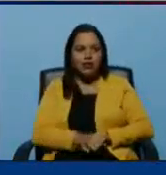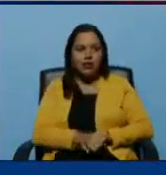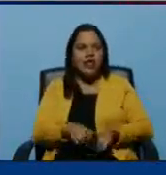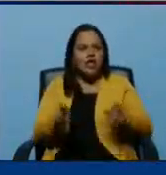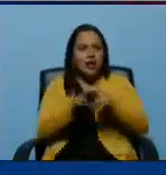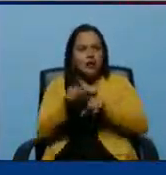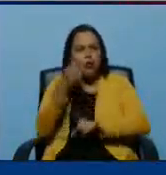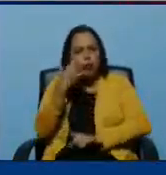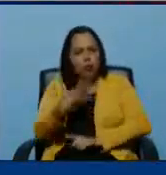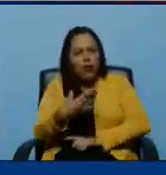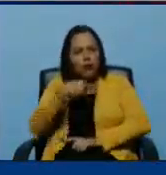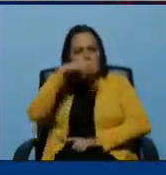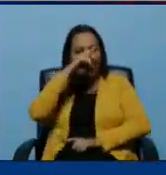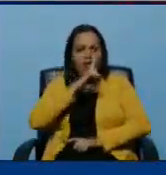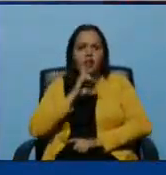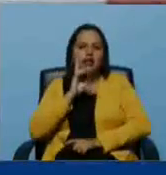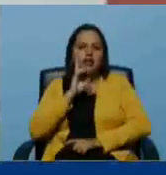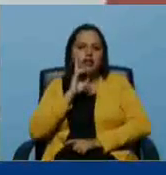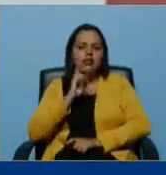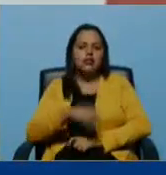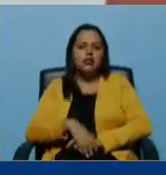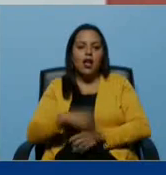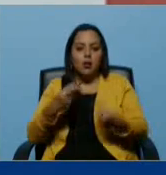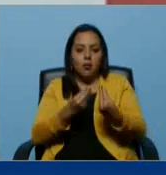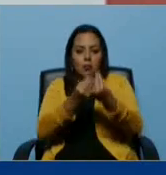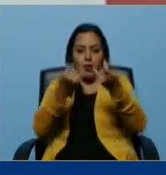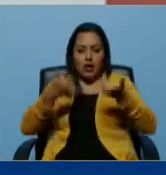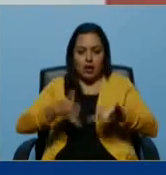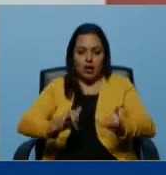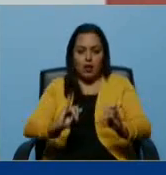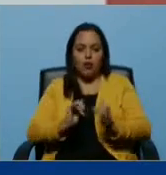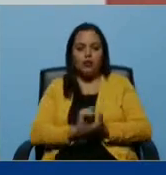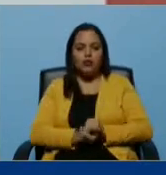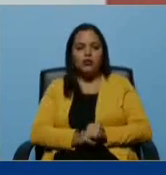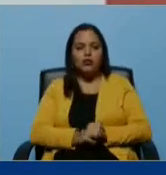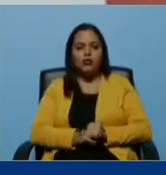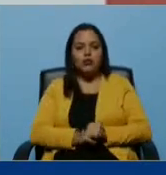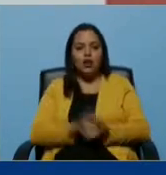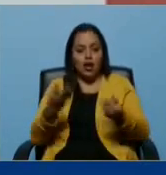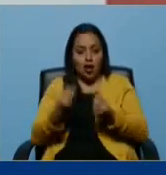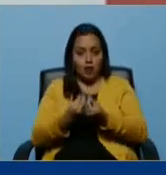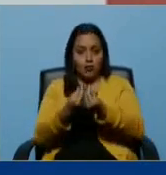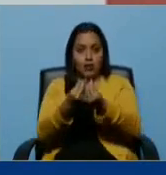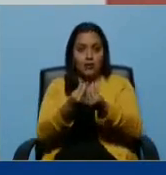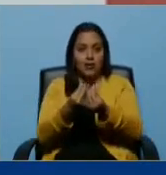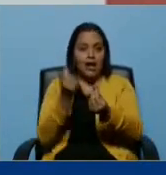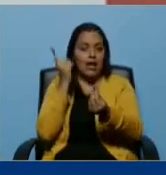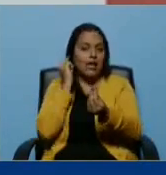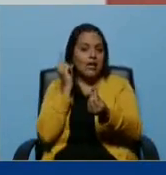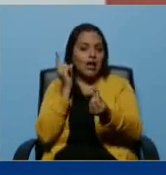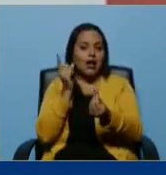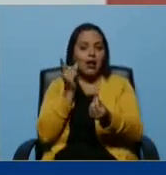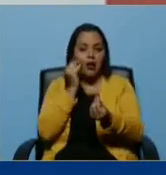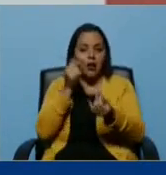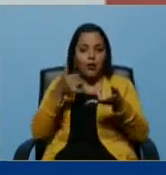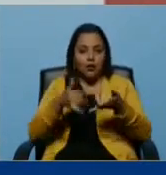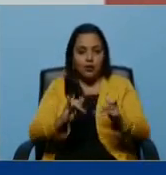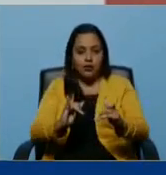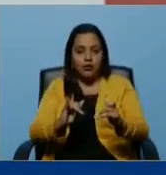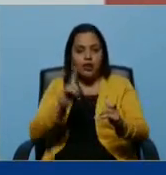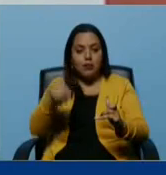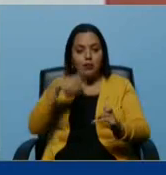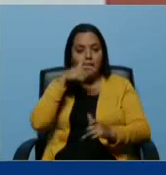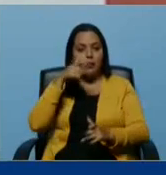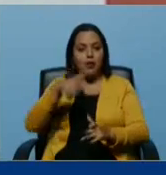padre que acompaña a sus hijos, que acompaña a sus hijos, que acompaña a su